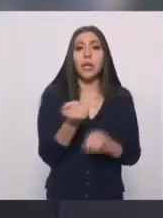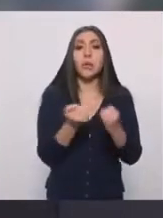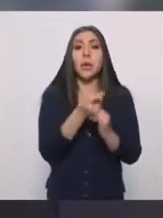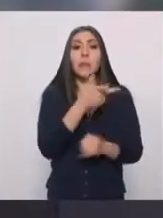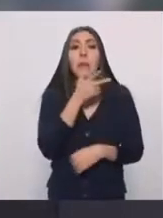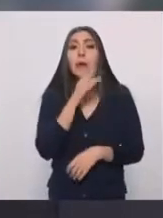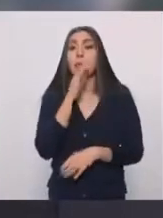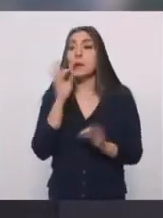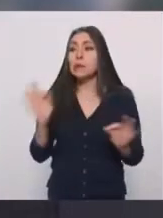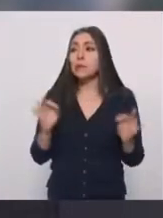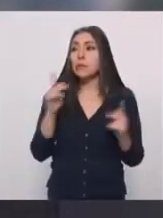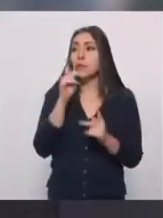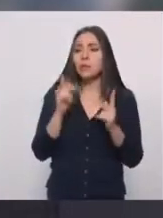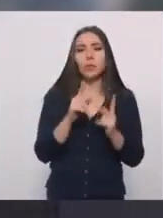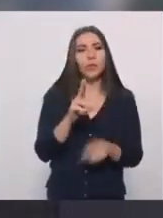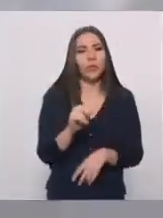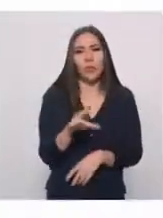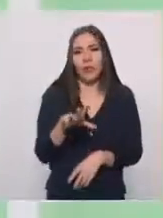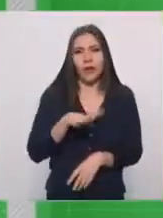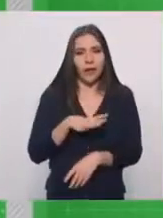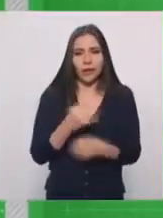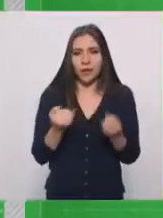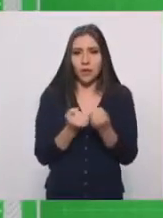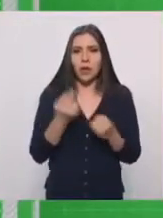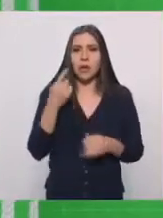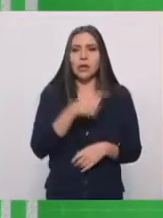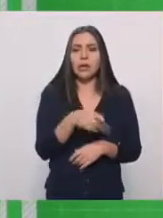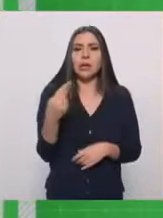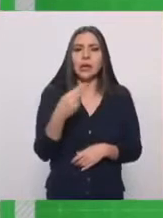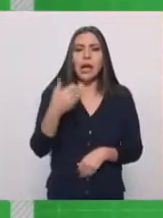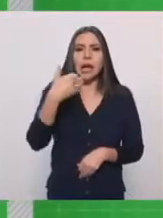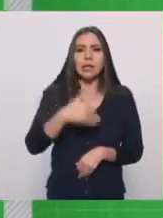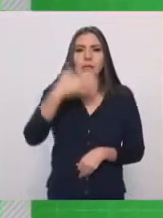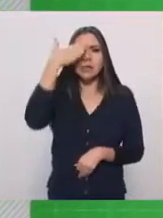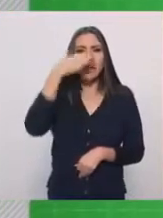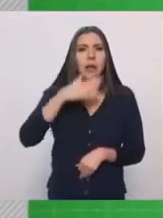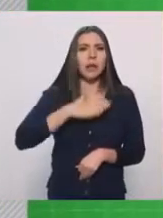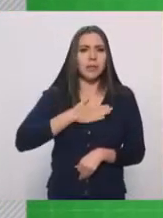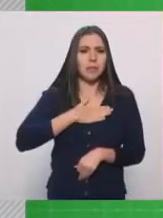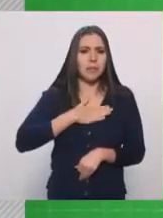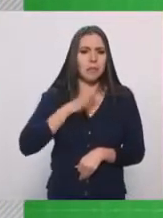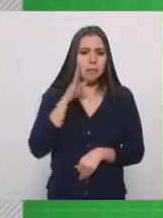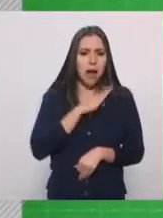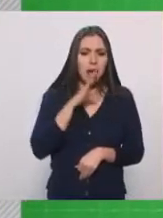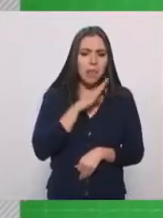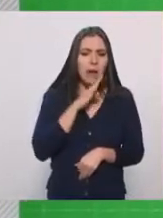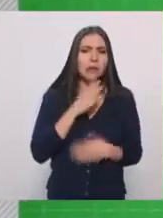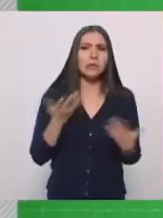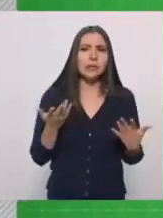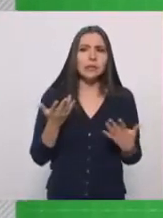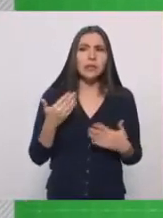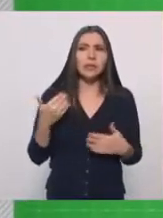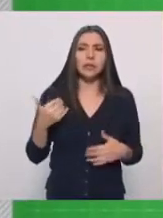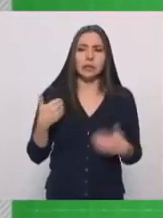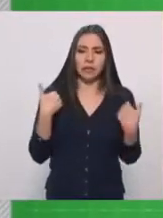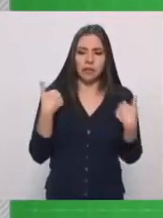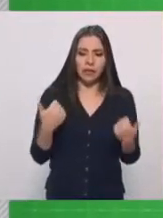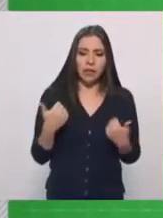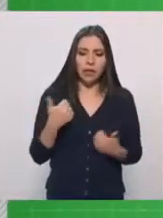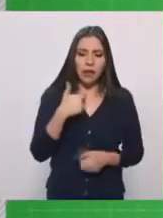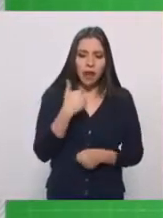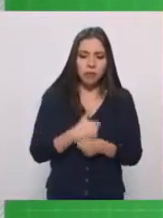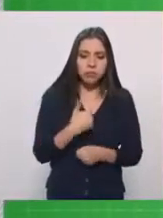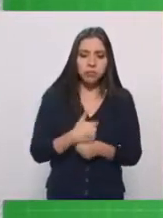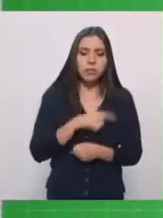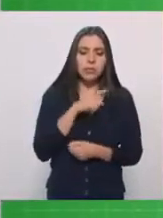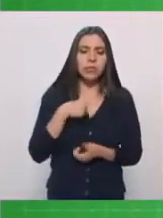haber es un reconocimiento de en lo que la estamos regando para poder mejorar y procurar tener una mejor calidad de vida. Ese sería mi primer